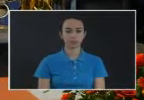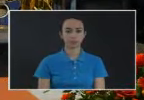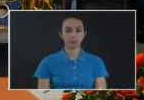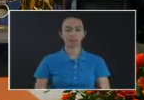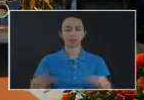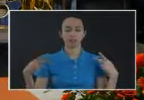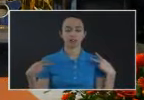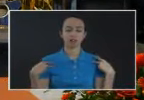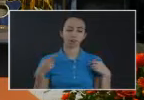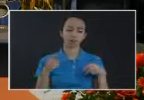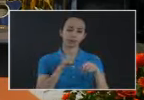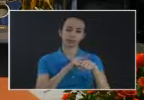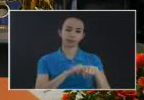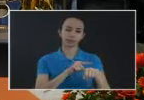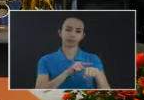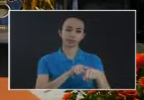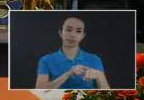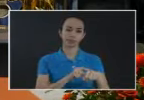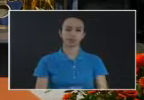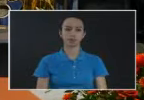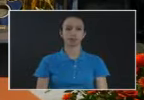Hay momentos